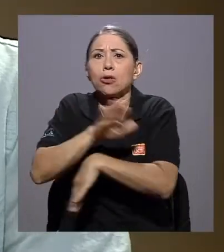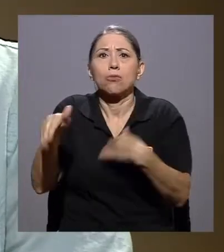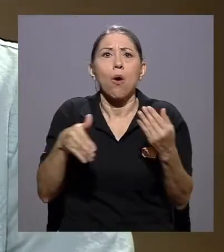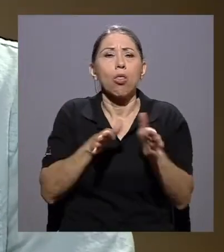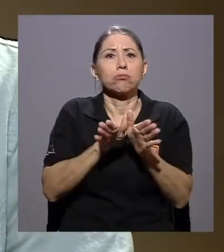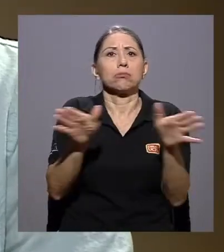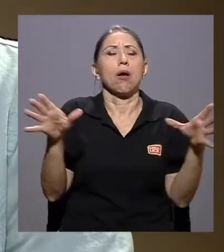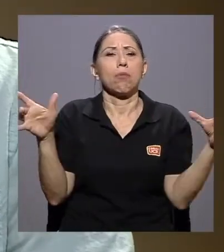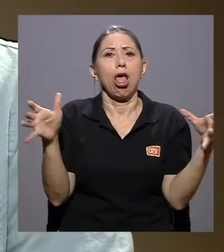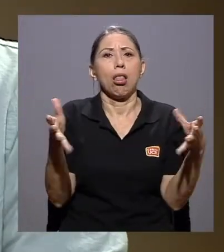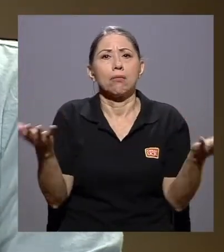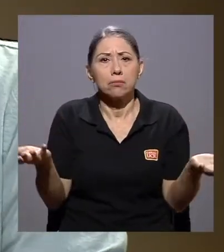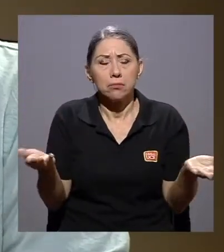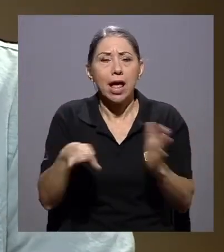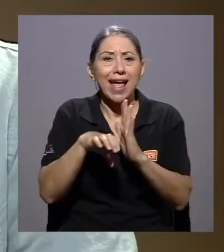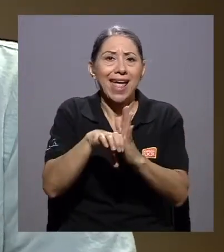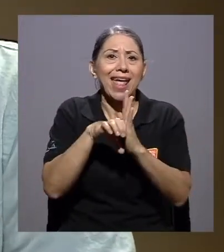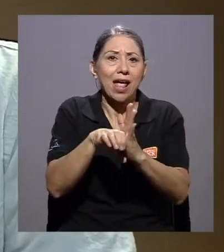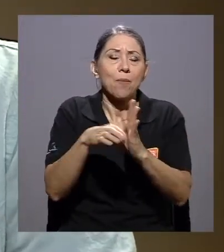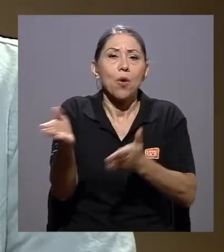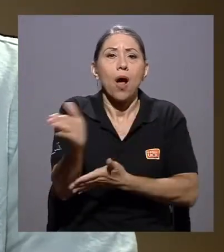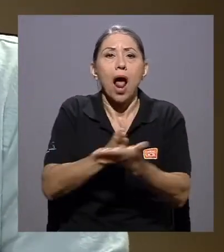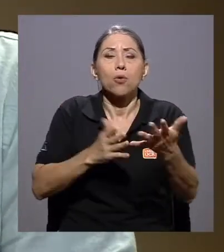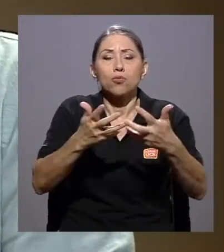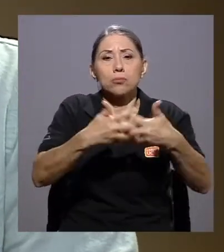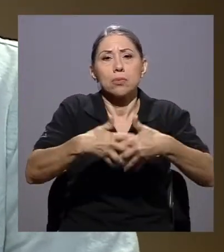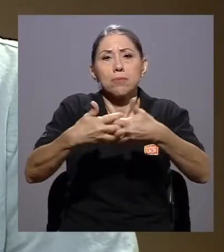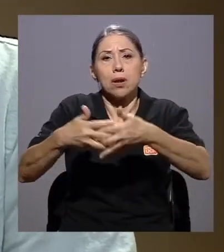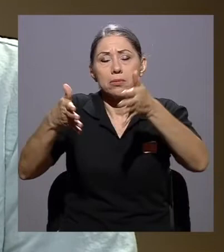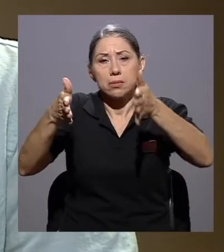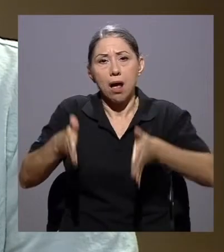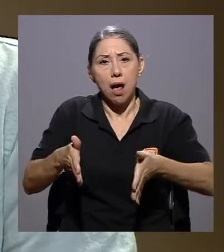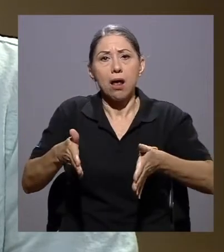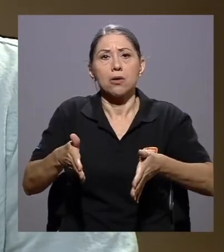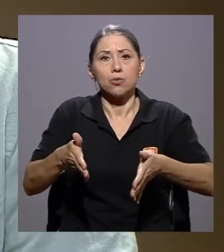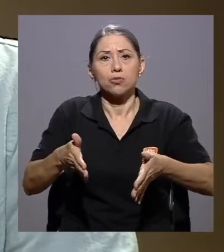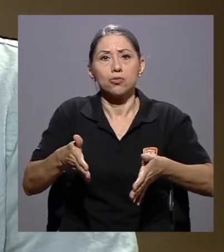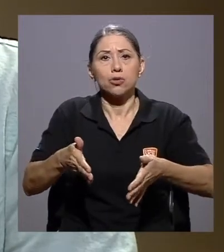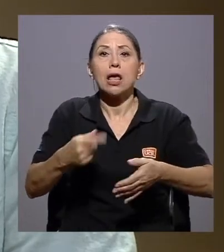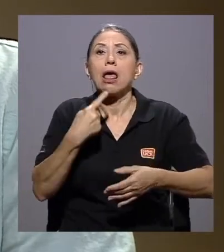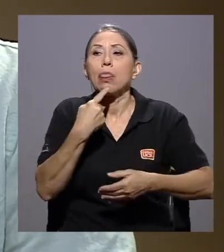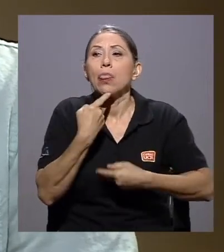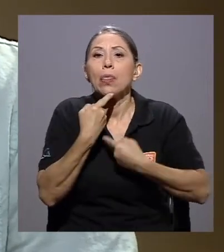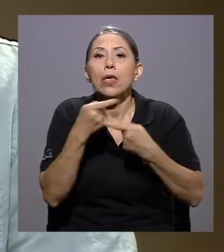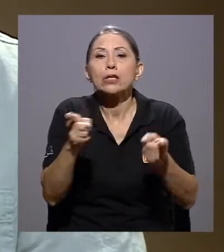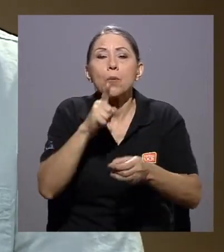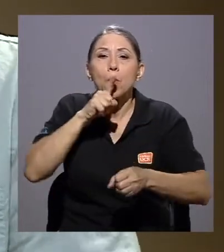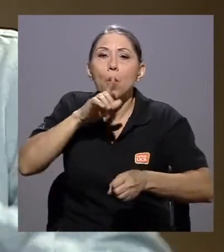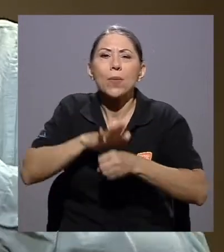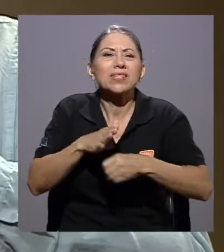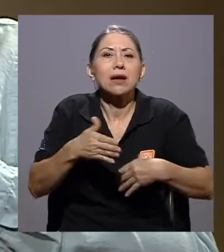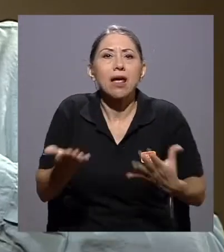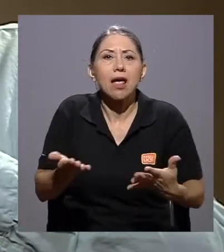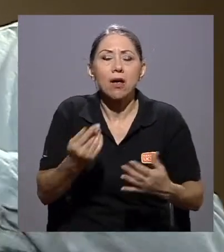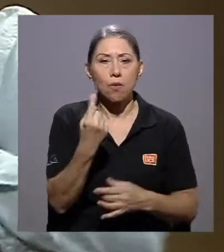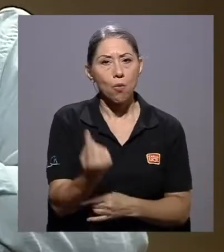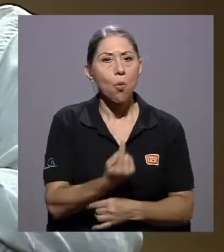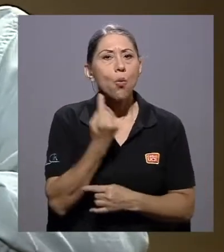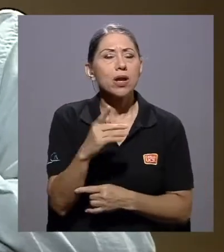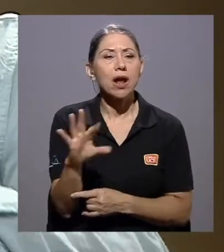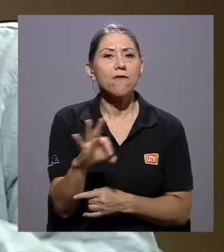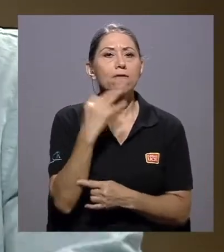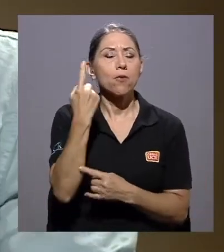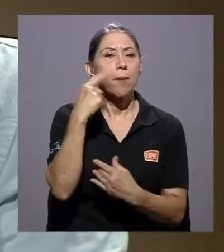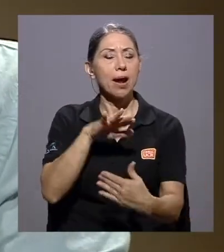es decir, la promesa que hacen, por ejemplo, algunos empresarios es que la única forma de